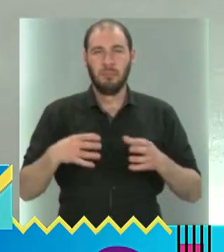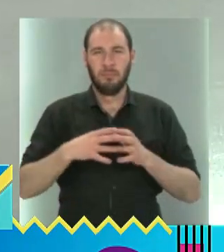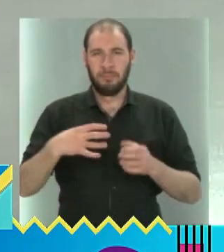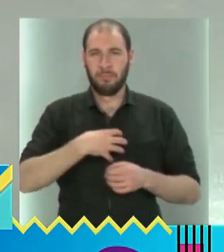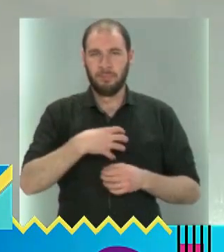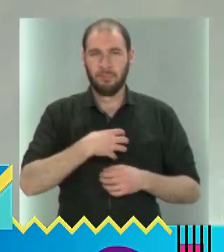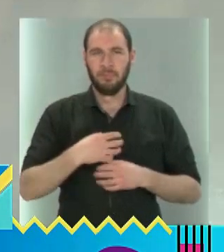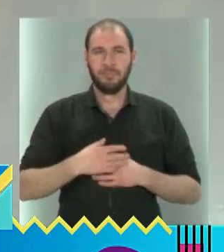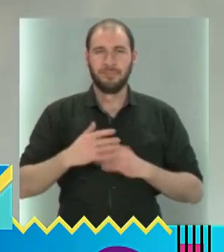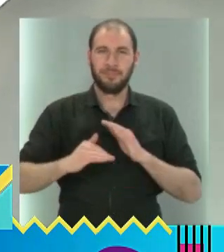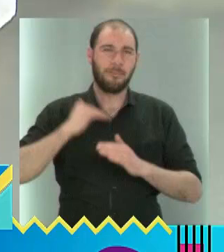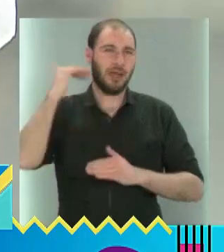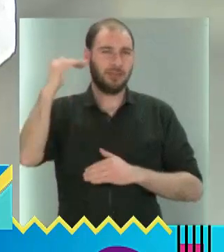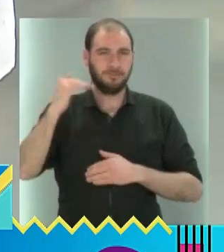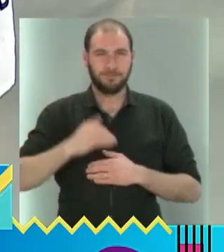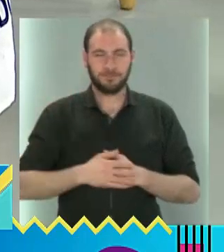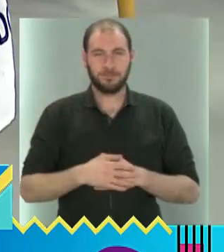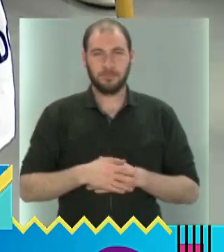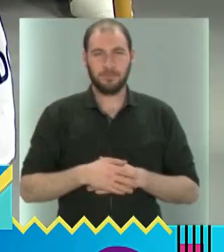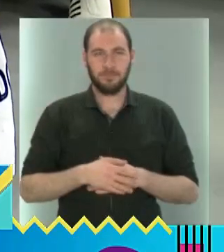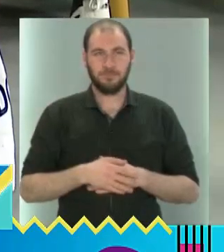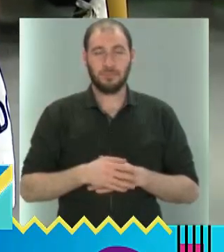alumnos de mayor jerarquía.